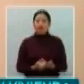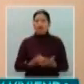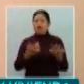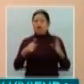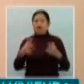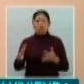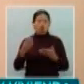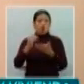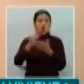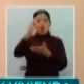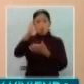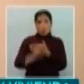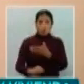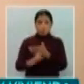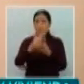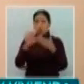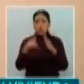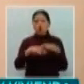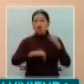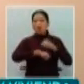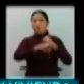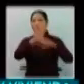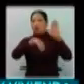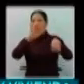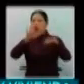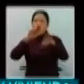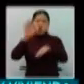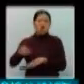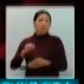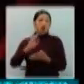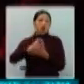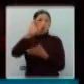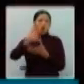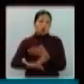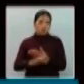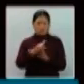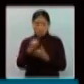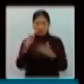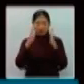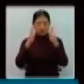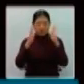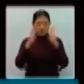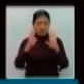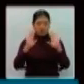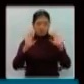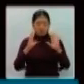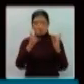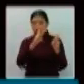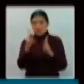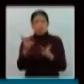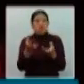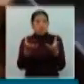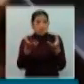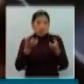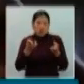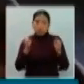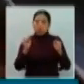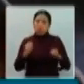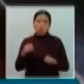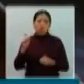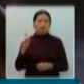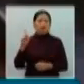de octubre van a salir todas las convocatorias para que todas las personas que así desean puedan